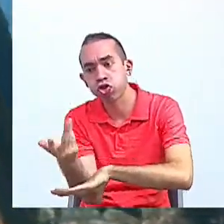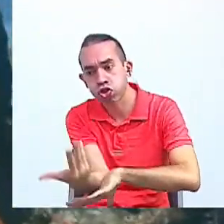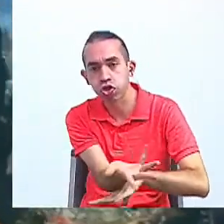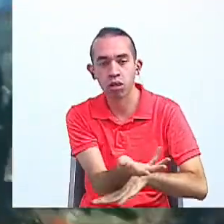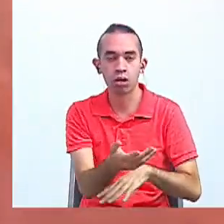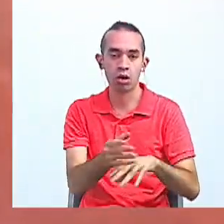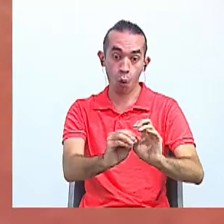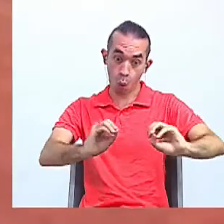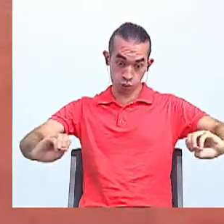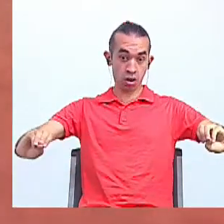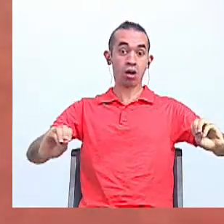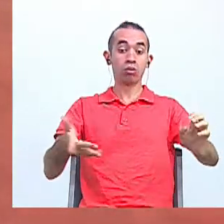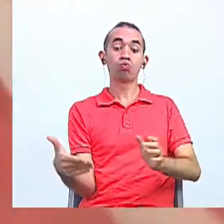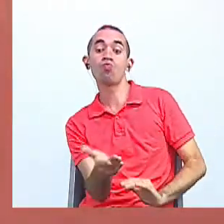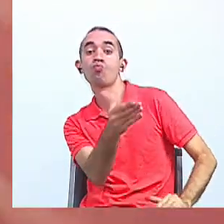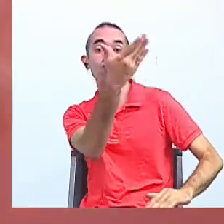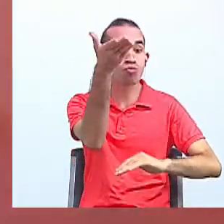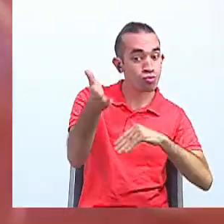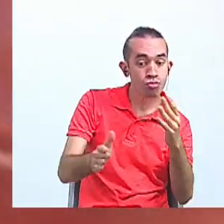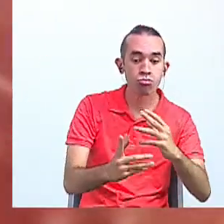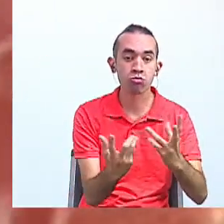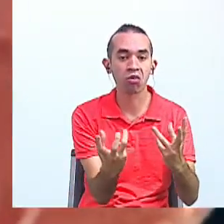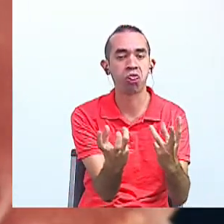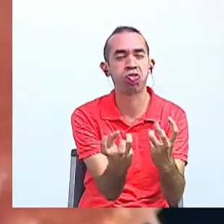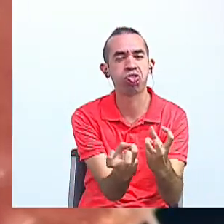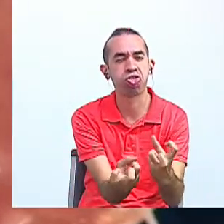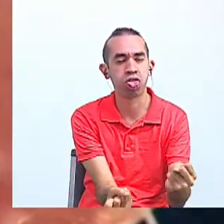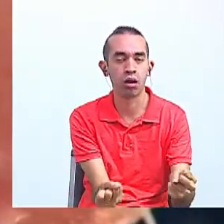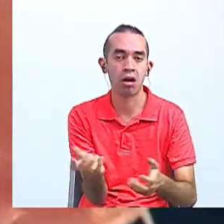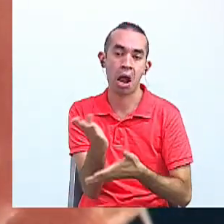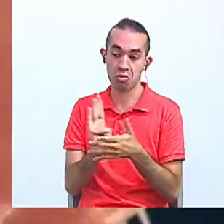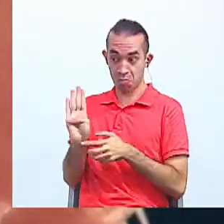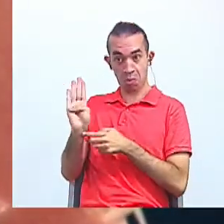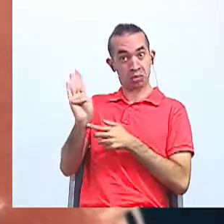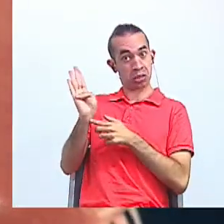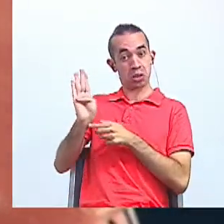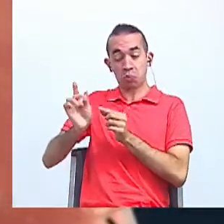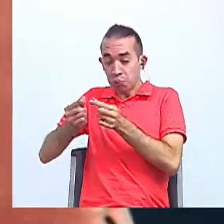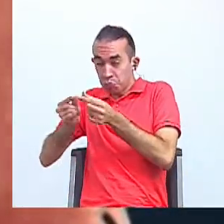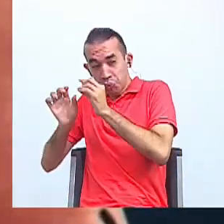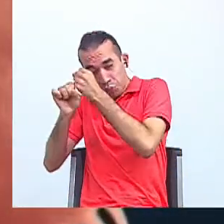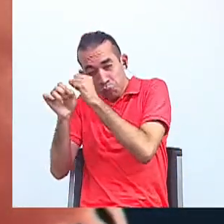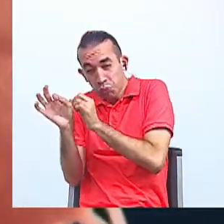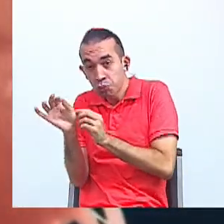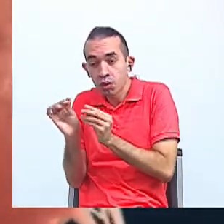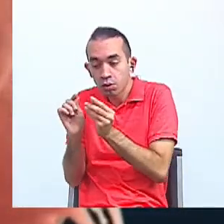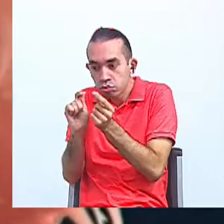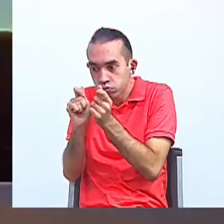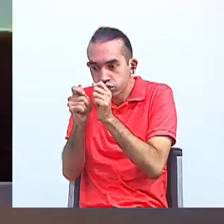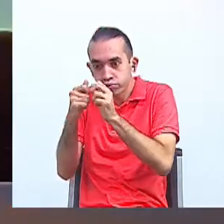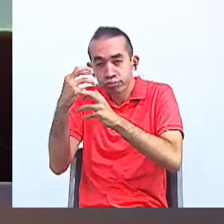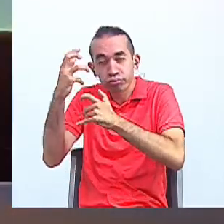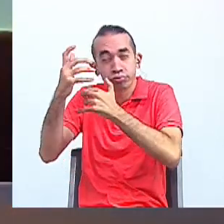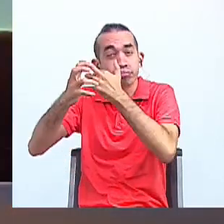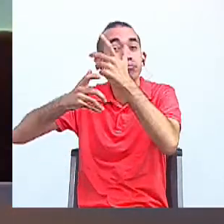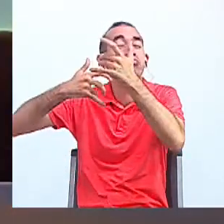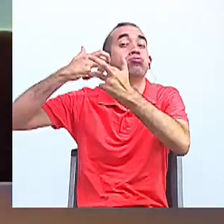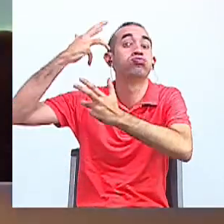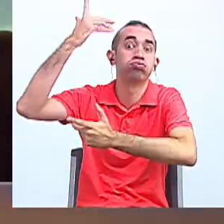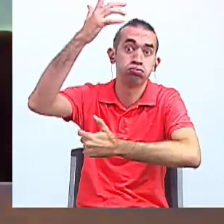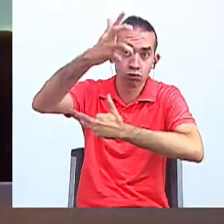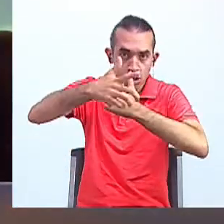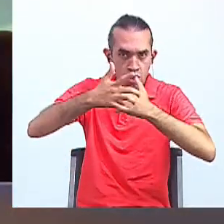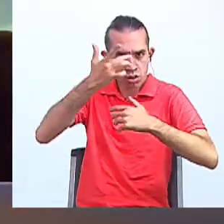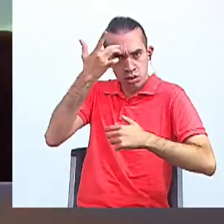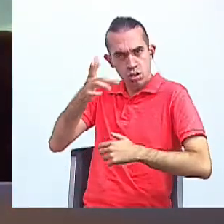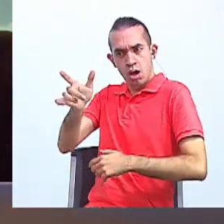los océanos. Pero quedarían algunas bacterias, que tal vez evolucionarían en seres inteligentes. Con el tiempo, la